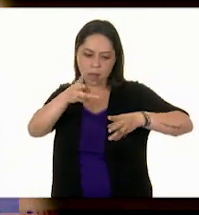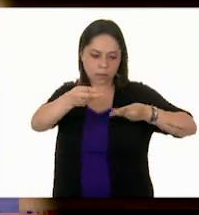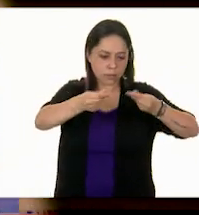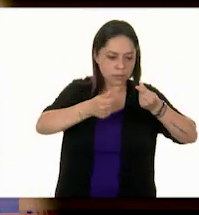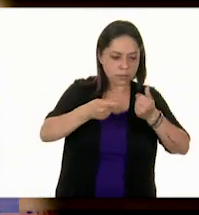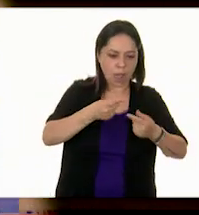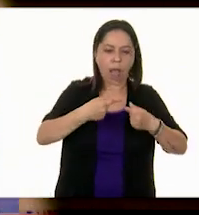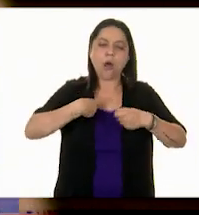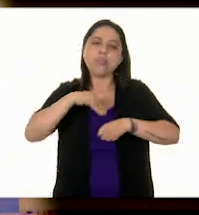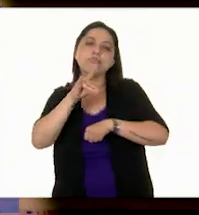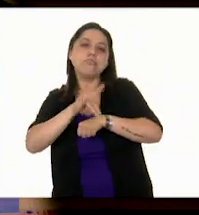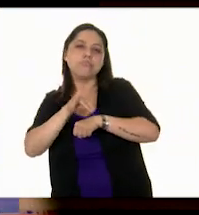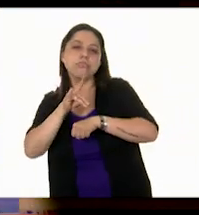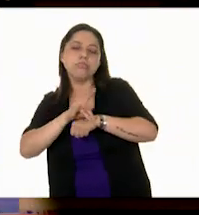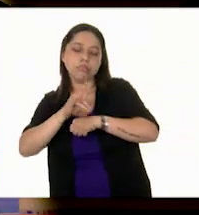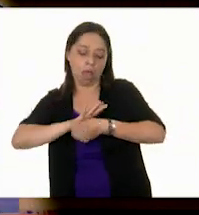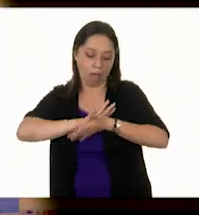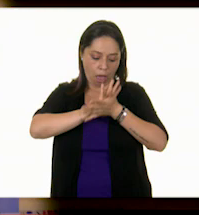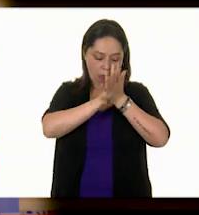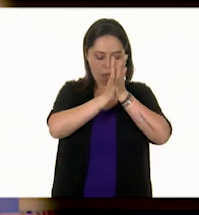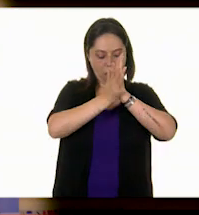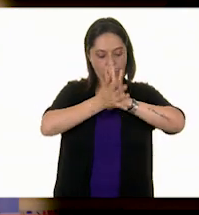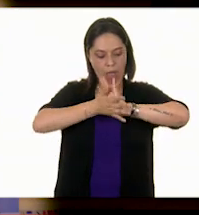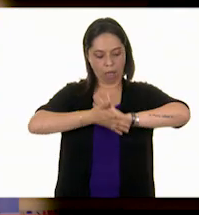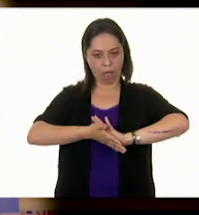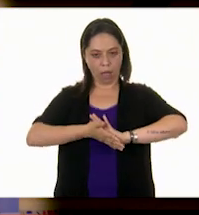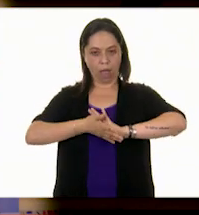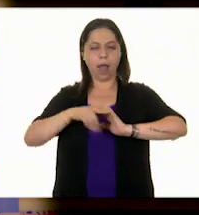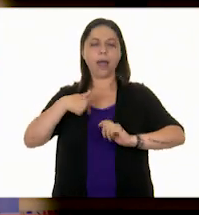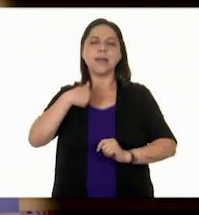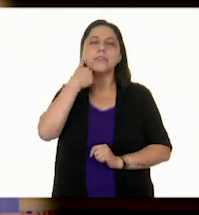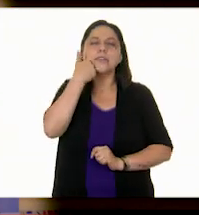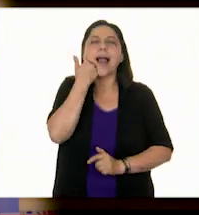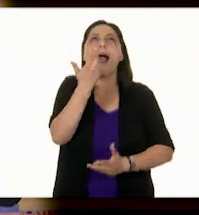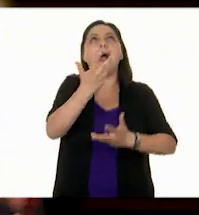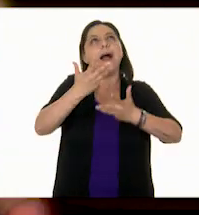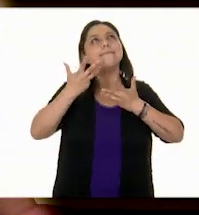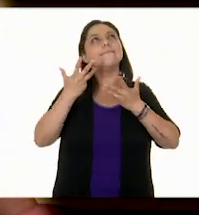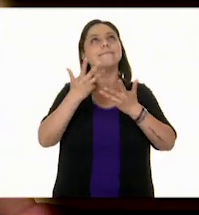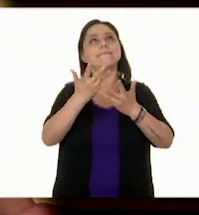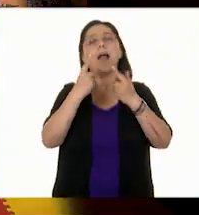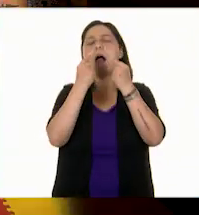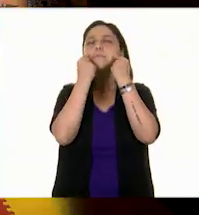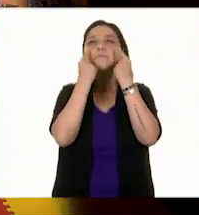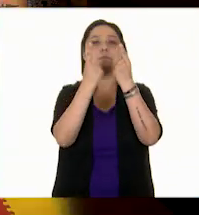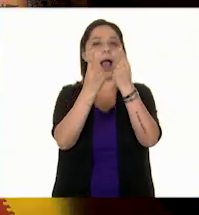y convertirse en eso que tanto sueñan o admiran.